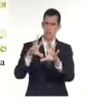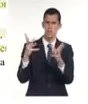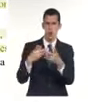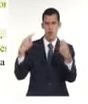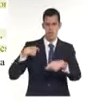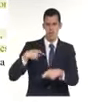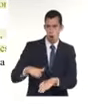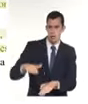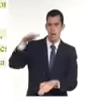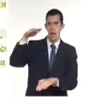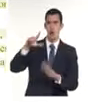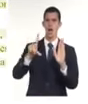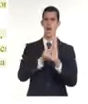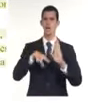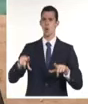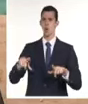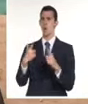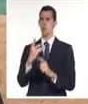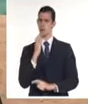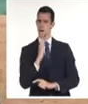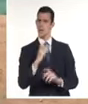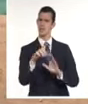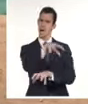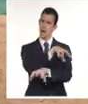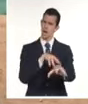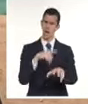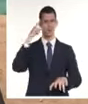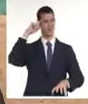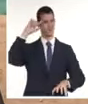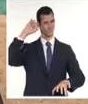ciudadanos. Nosotros lo que tenemos que lograr como rectores de la política es que